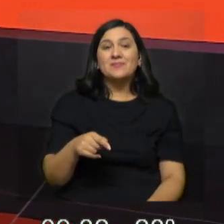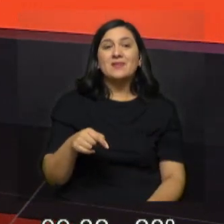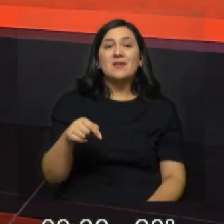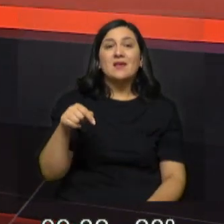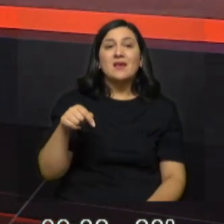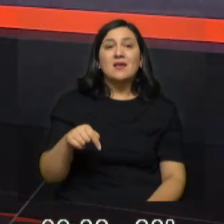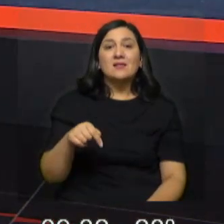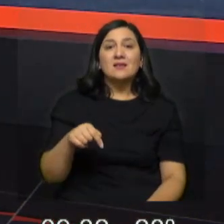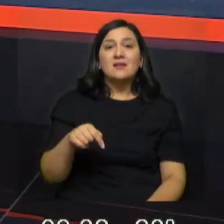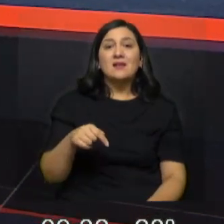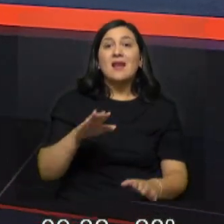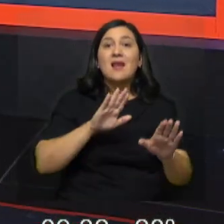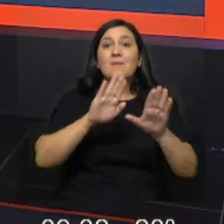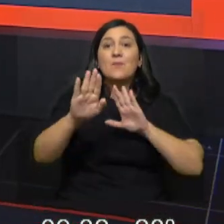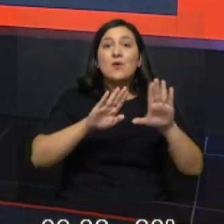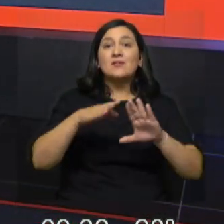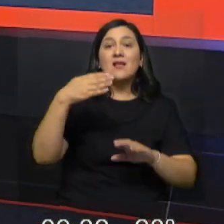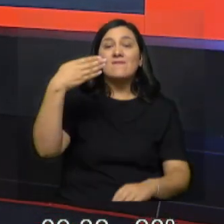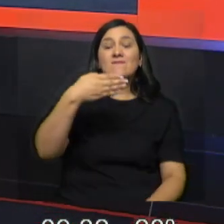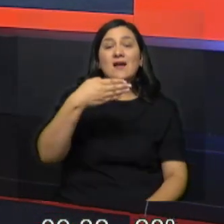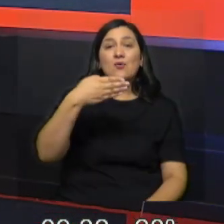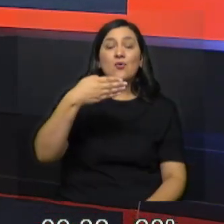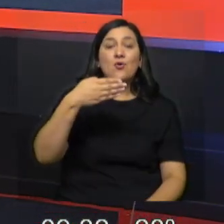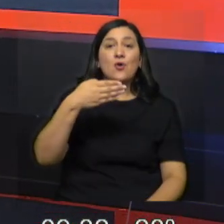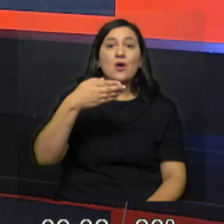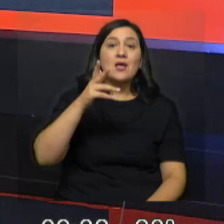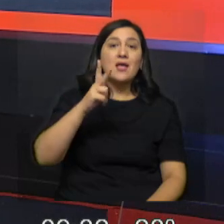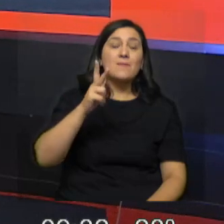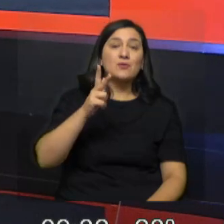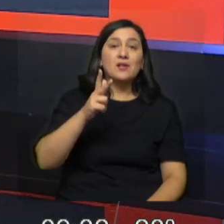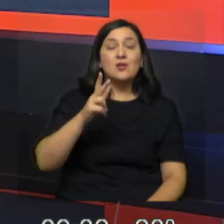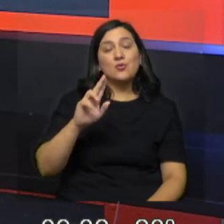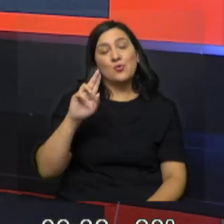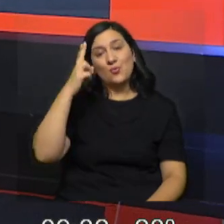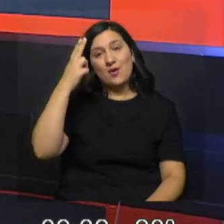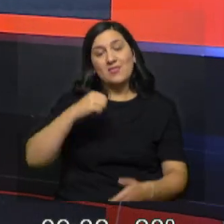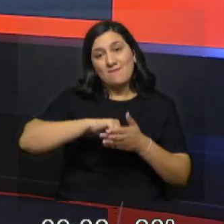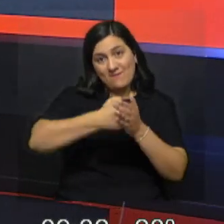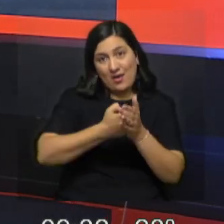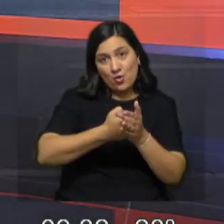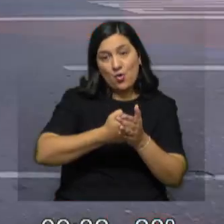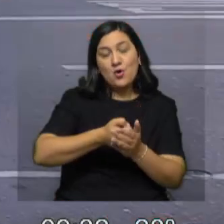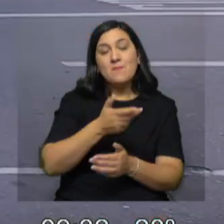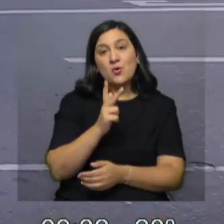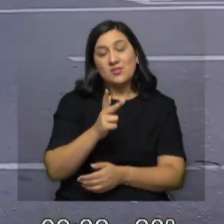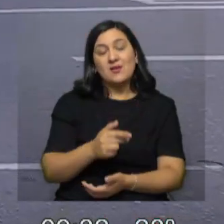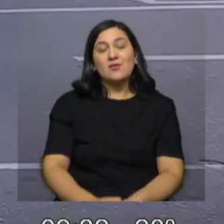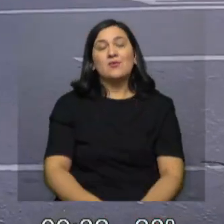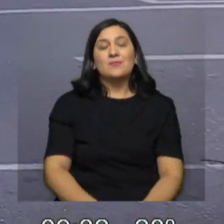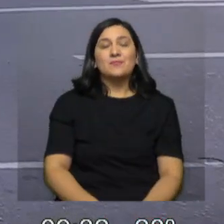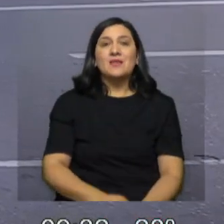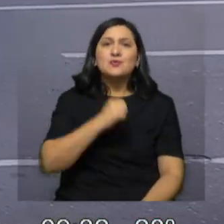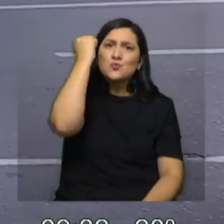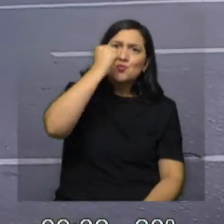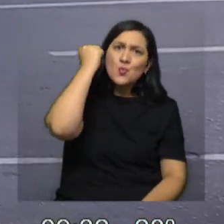Estamos en la puerta del Banco Hipotecario del Uruguay. A propósito de esta consigna del día, ¿es un sueño de los uruguayos el de la